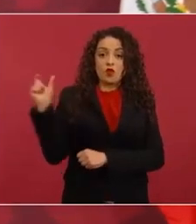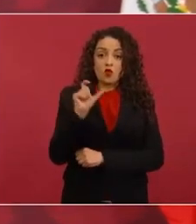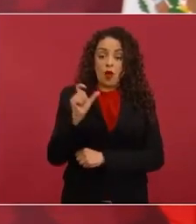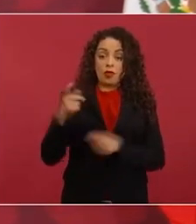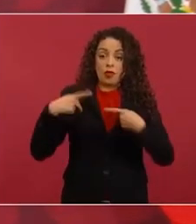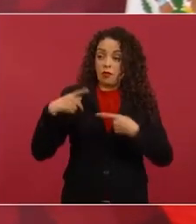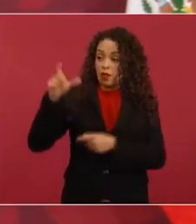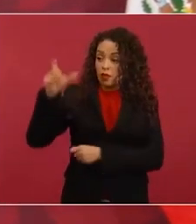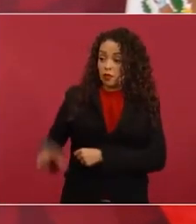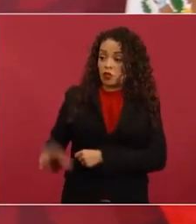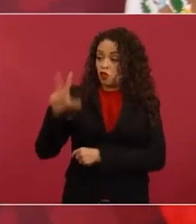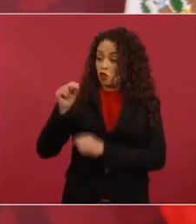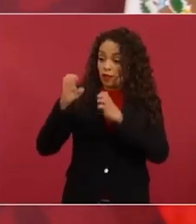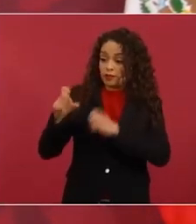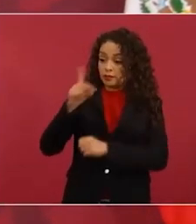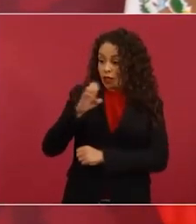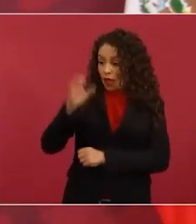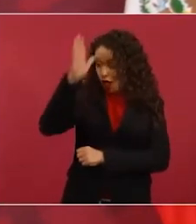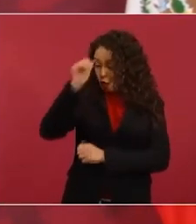se necesita tener autoridad moral.